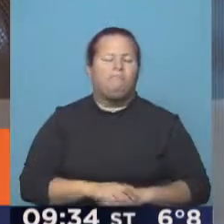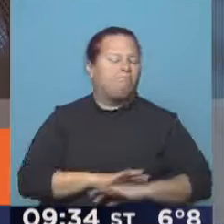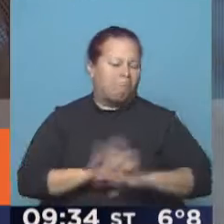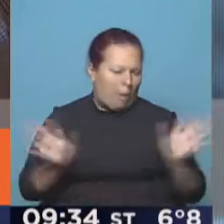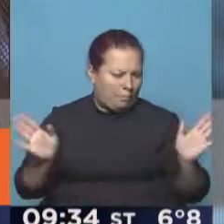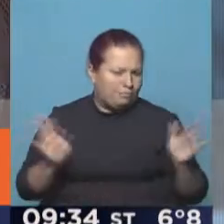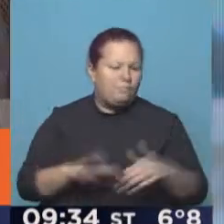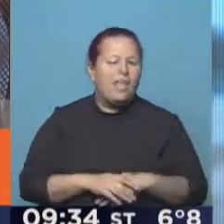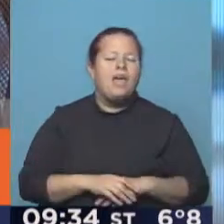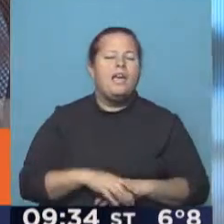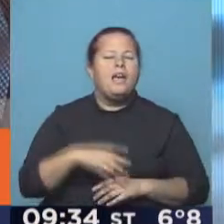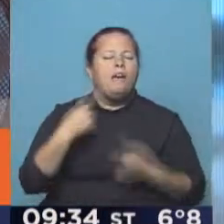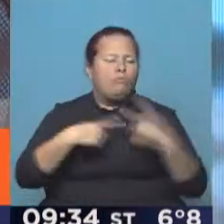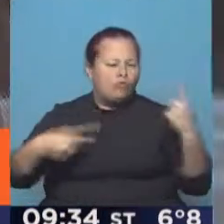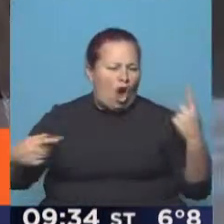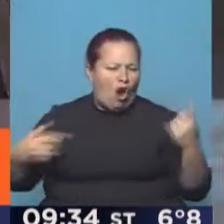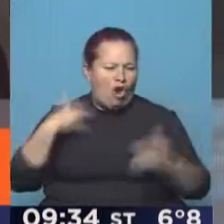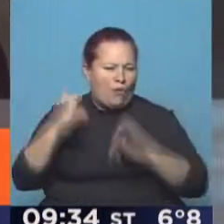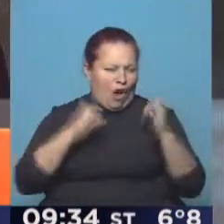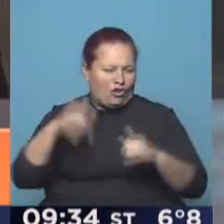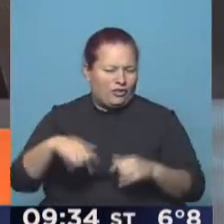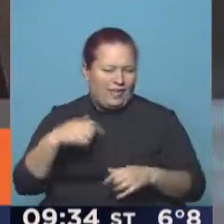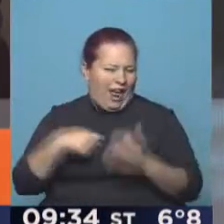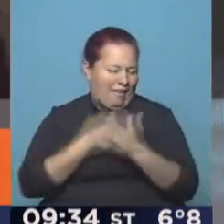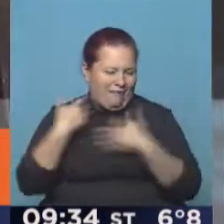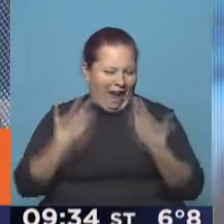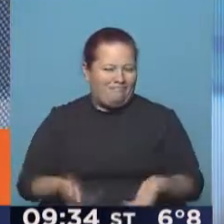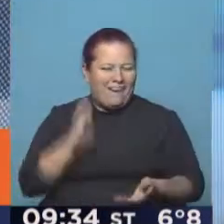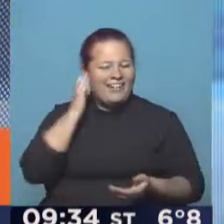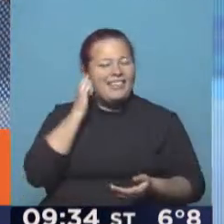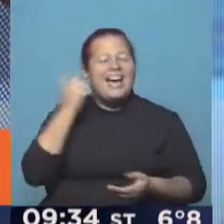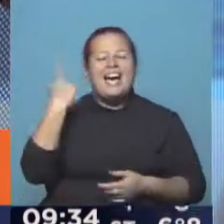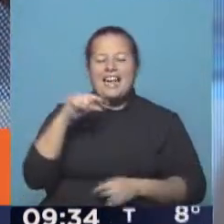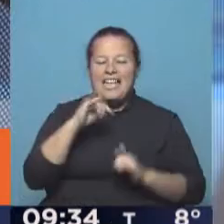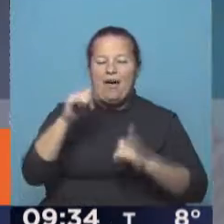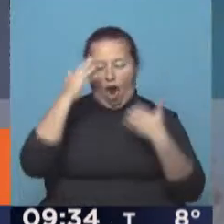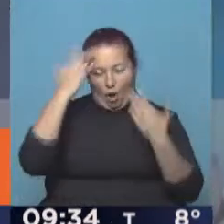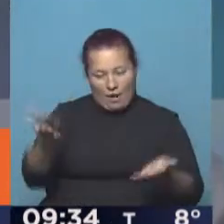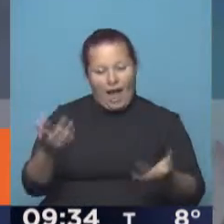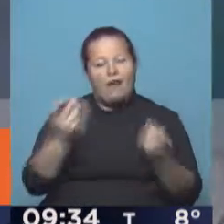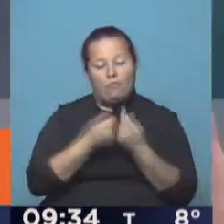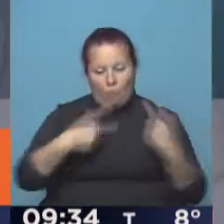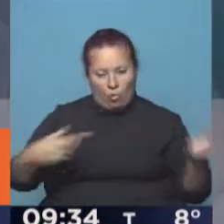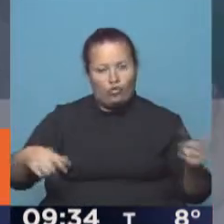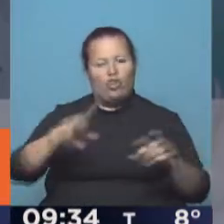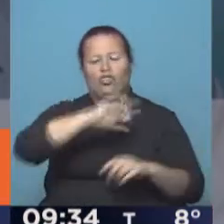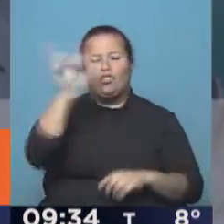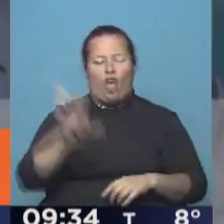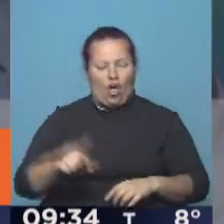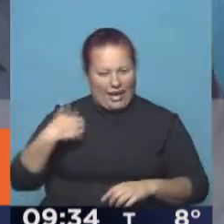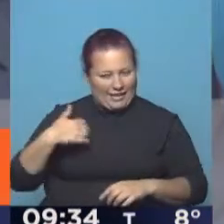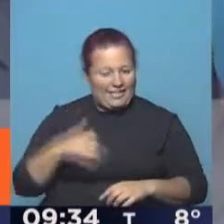fin. Son muchas cosas las que podía contar acá esta mañana. Leandro recién hablaba de homenajes, son muchos, en todo el país.